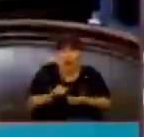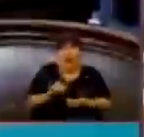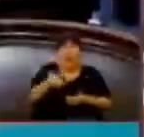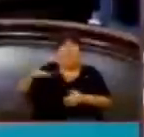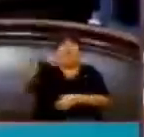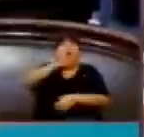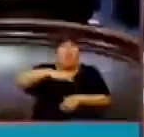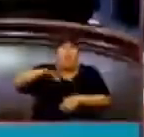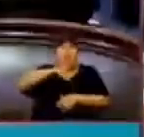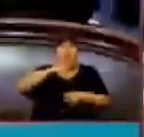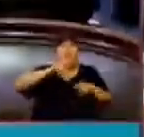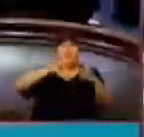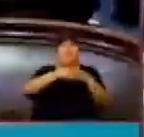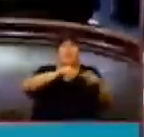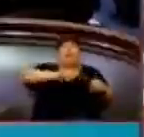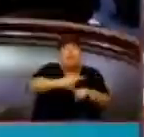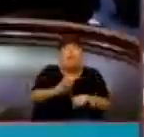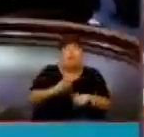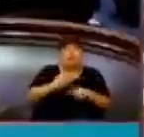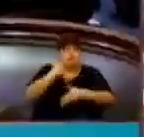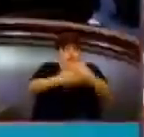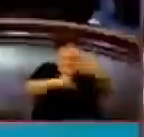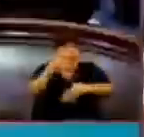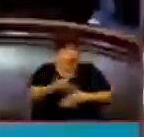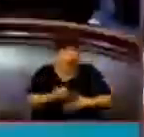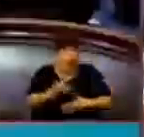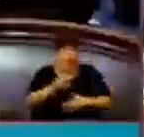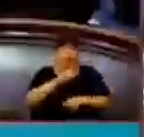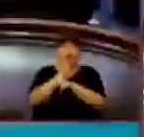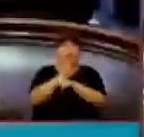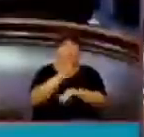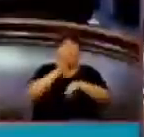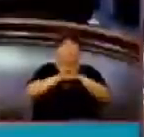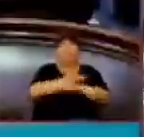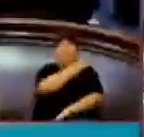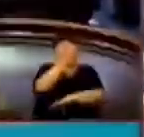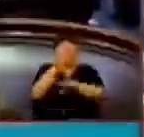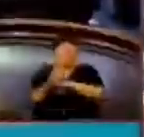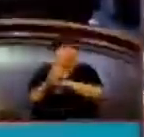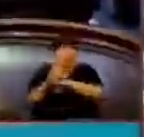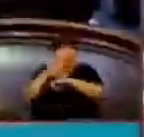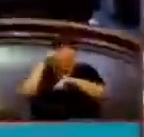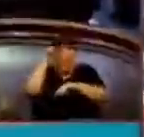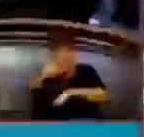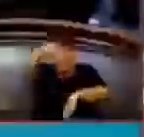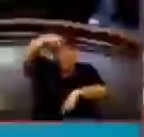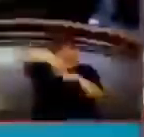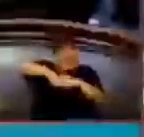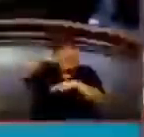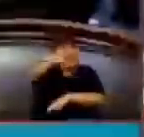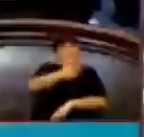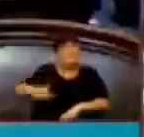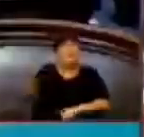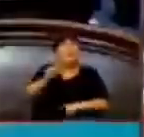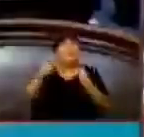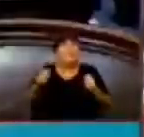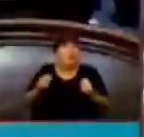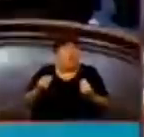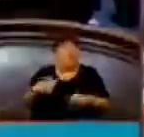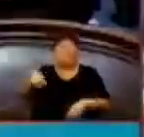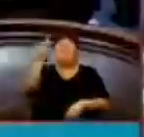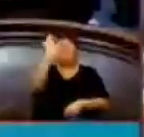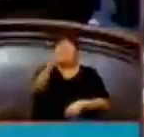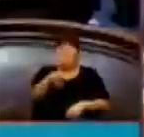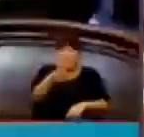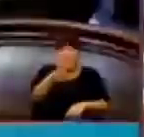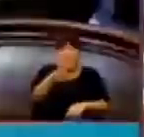UIA acompaña este proceso? Depende, o está en un proceso quién, de confrontación con el gobierno. Son personas. A veces te decían, el corporate